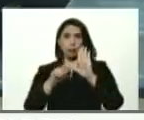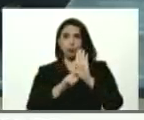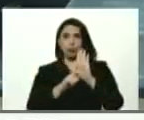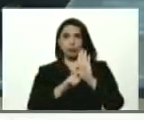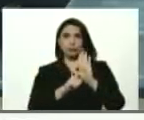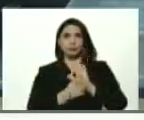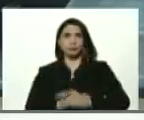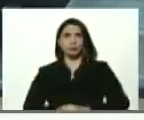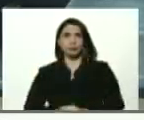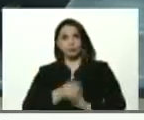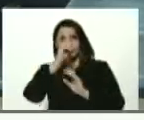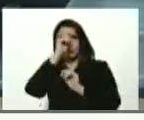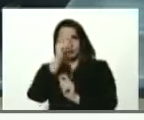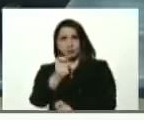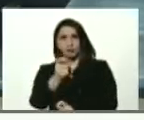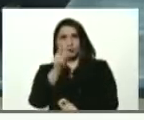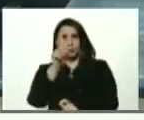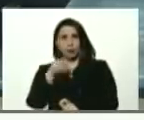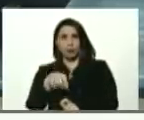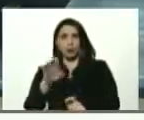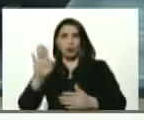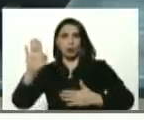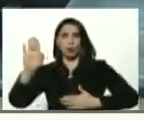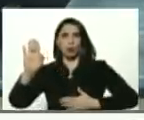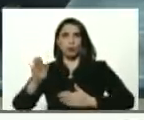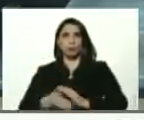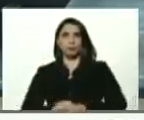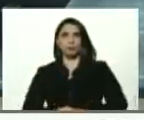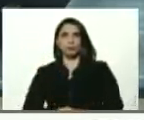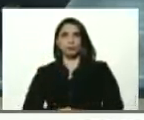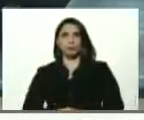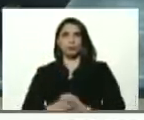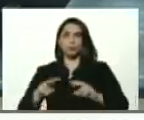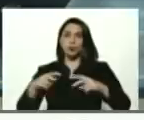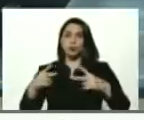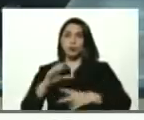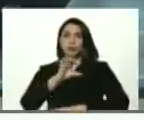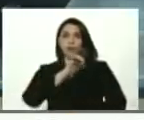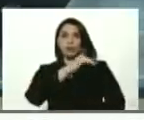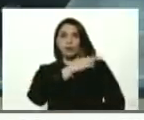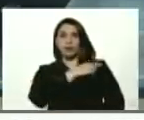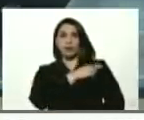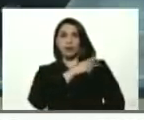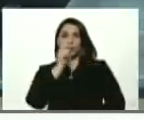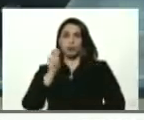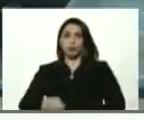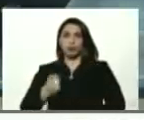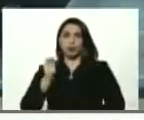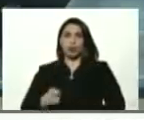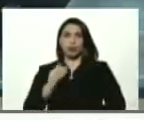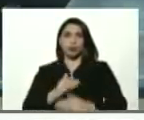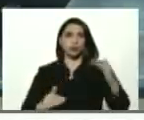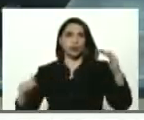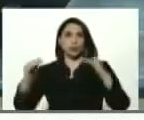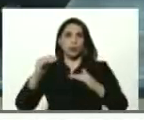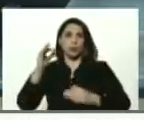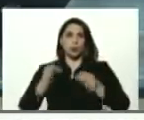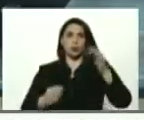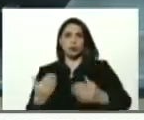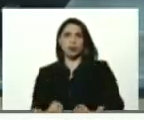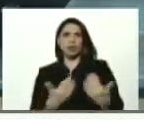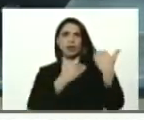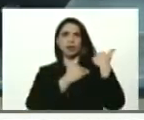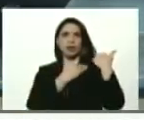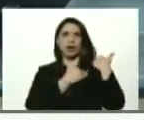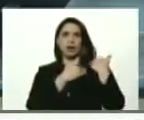República la designación y la juramentación de esta nueva directiva al Tribunal Supremo de Justicia,